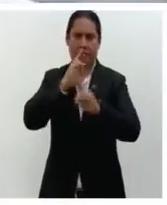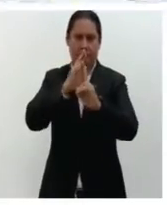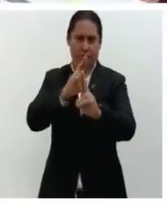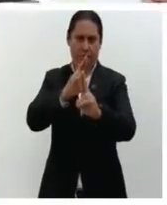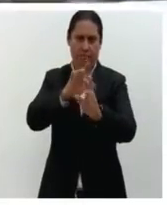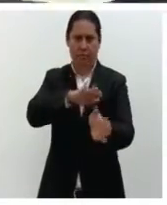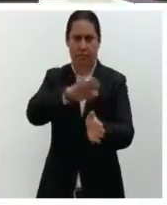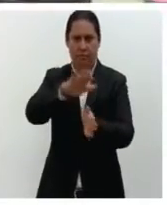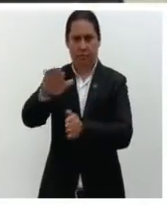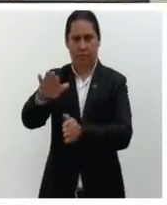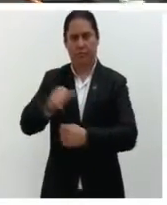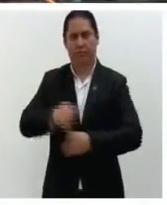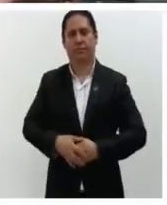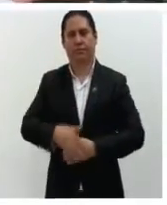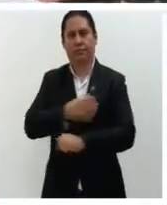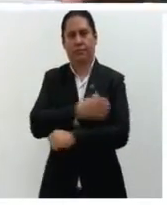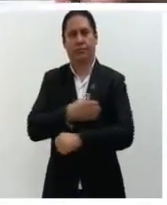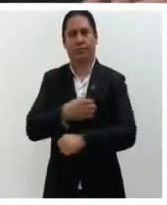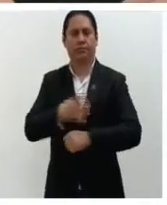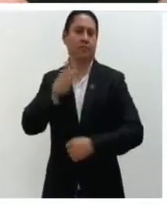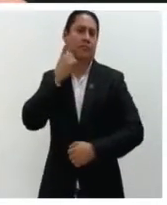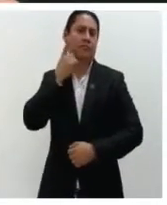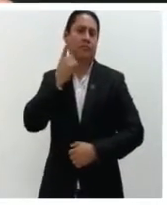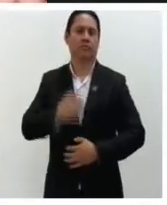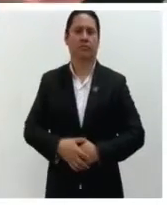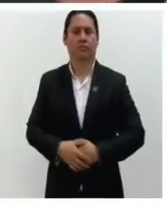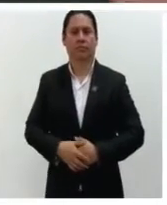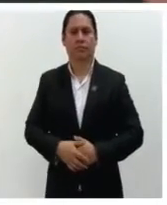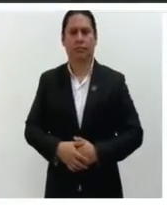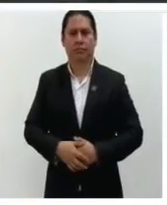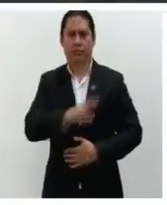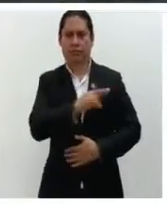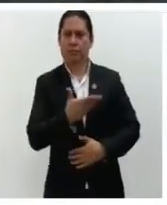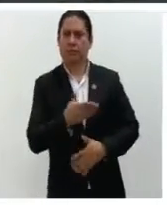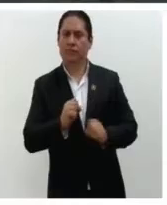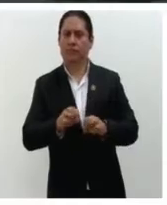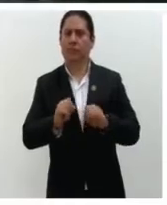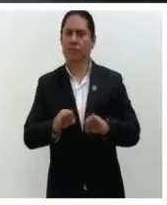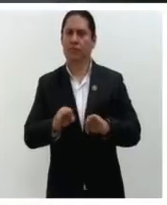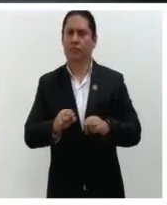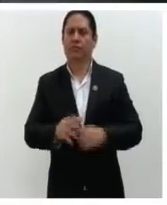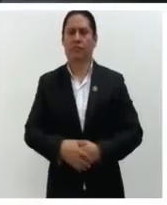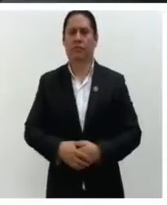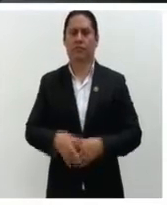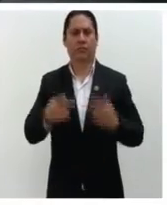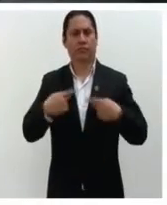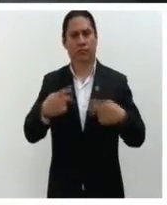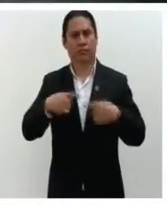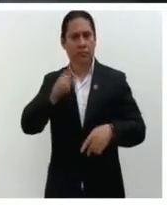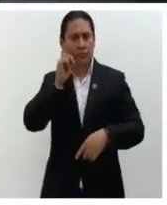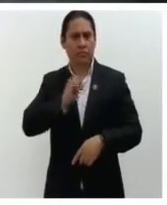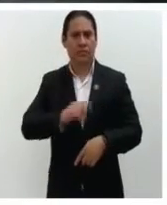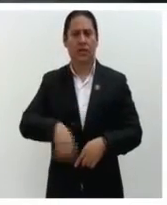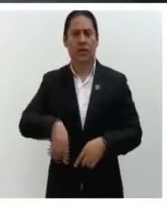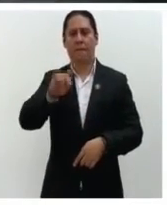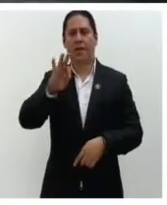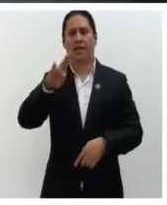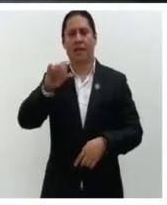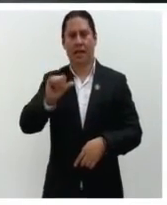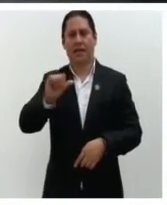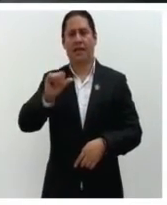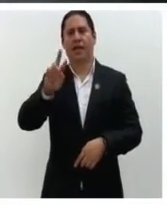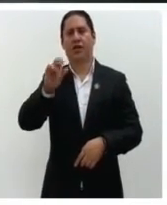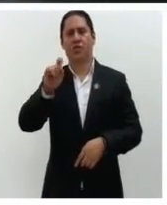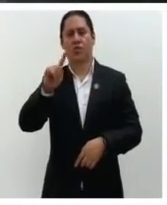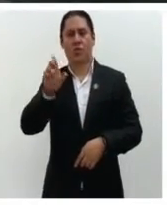dictamen. Compañeras y compañeros legisladores, recibimos oficio asignado por la ciudadana Vitalia Ruiz